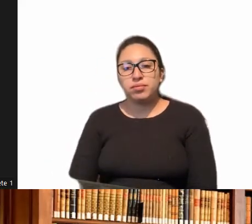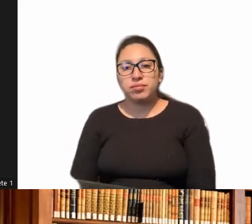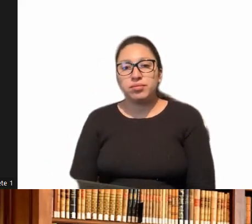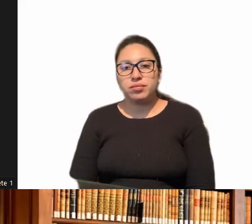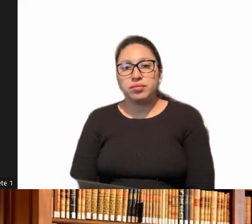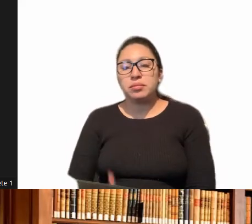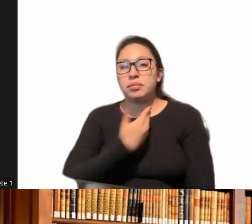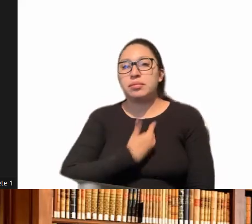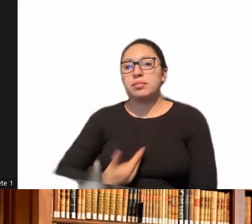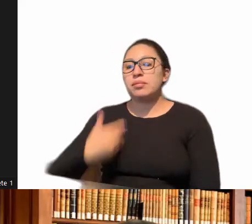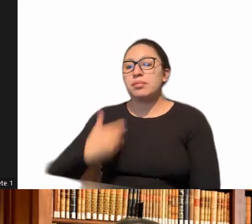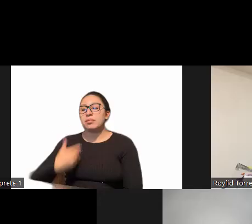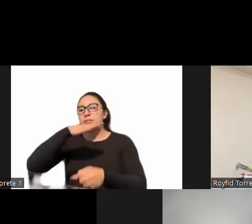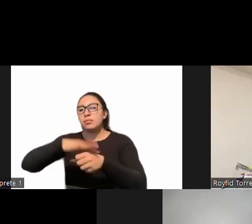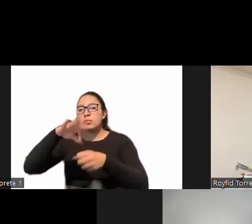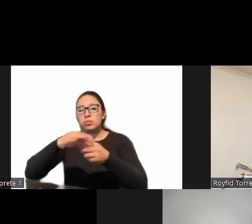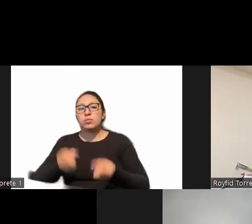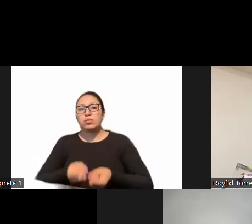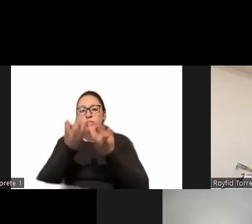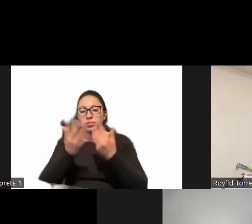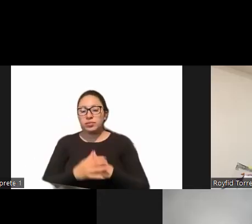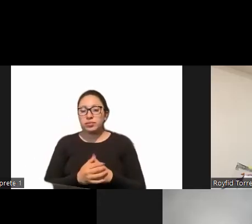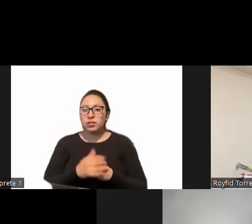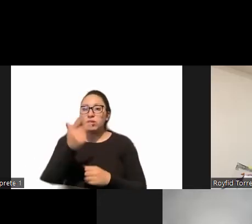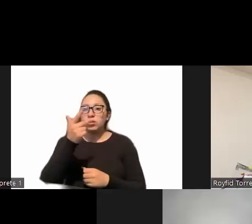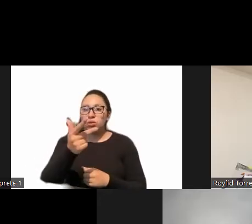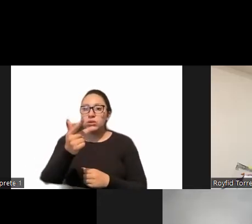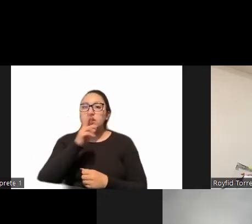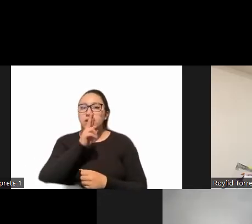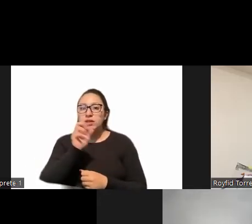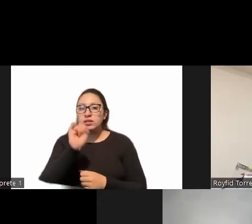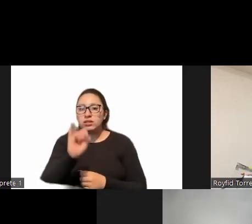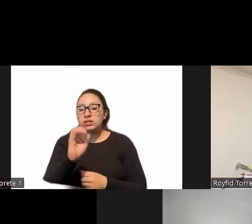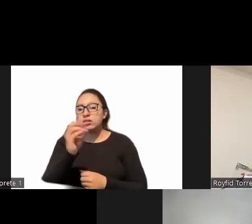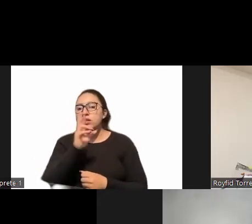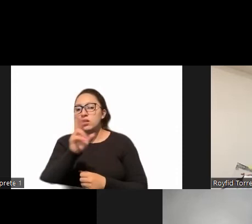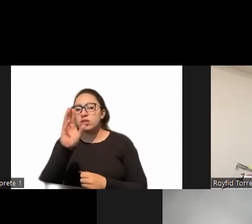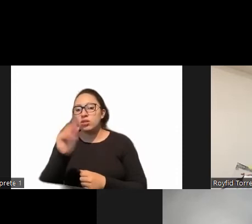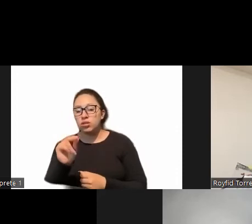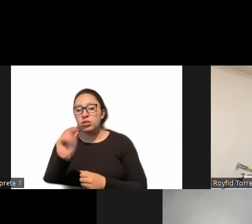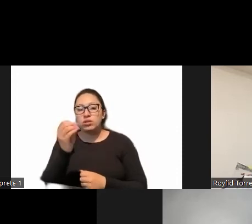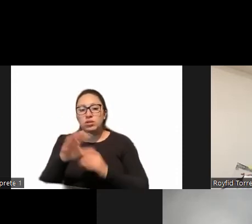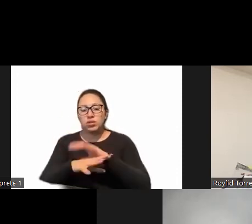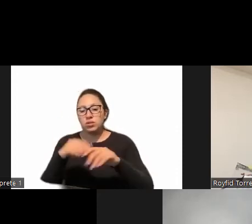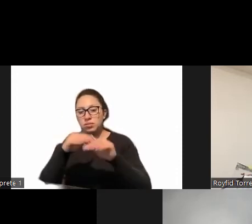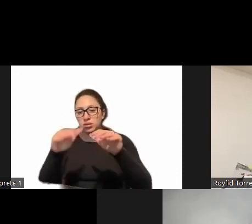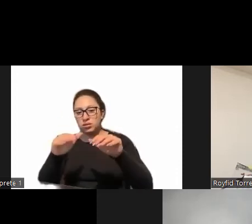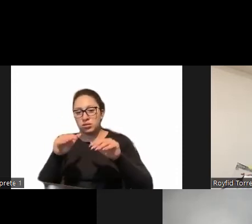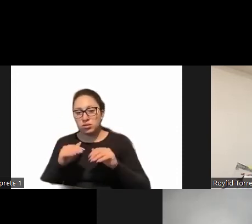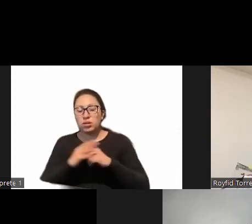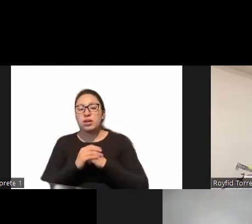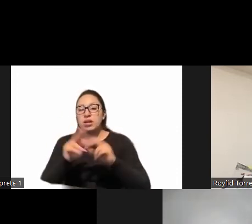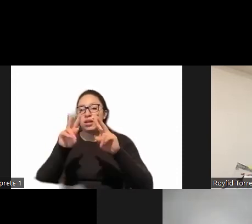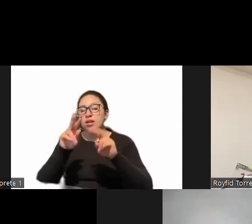le informo que el resultado de la votación es el siguiente. 8 votos a favor, ninguno en contra, ninguna abstención. En consecuencia, se aprueba